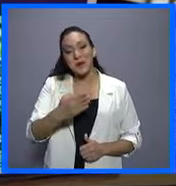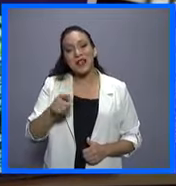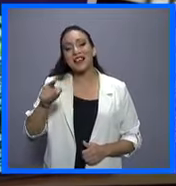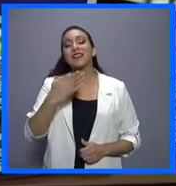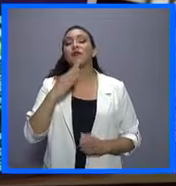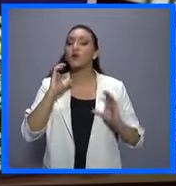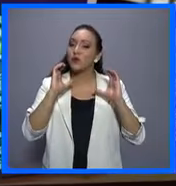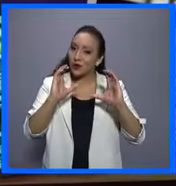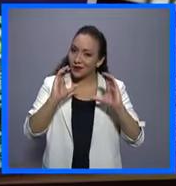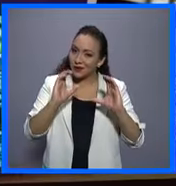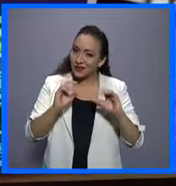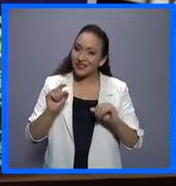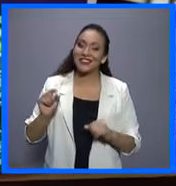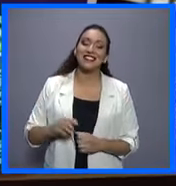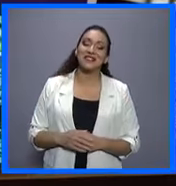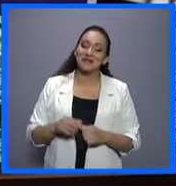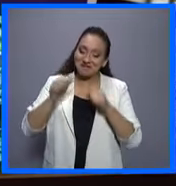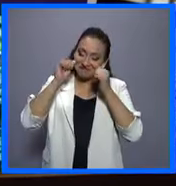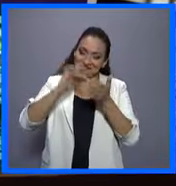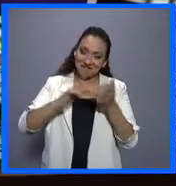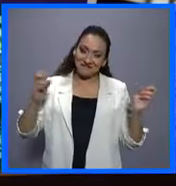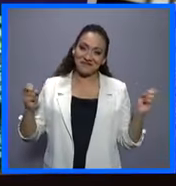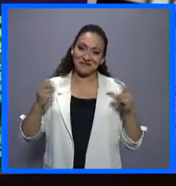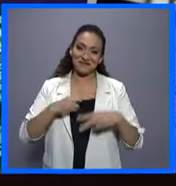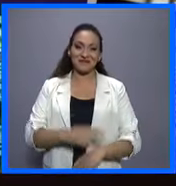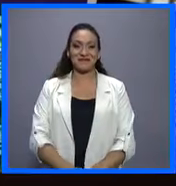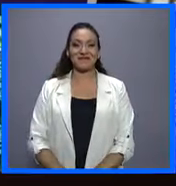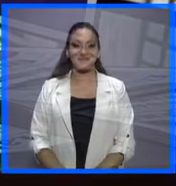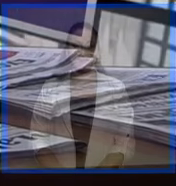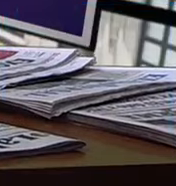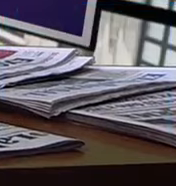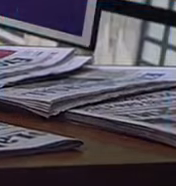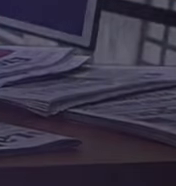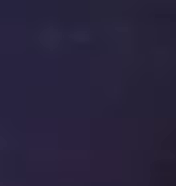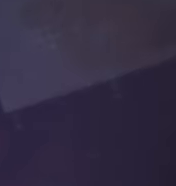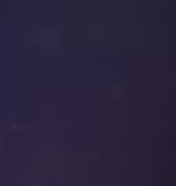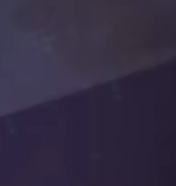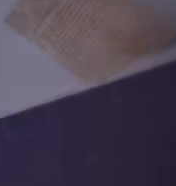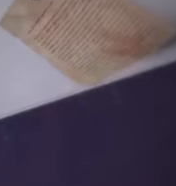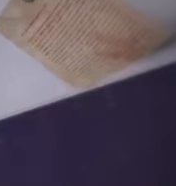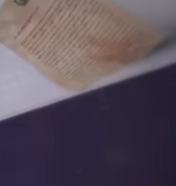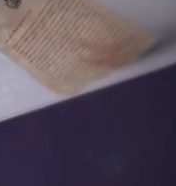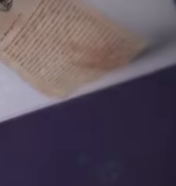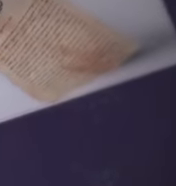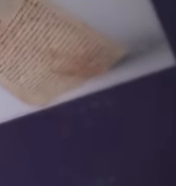Soy Laura Murillo. Gracias por su atención y hasta pronto.